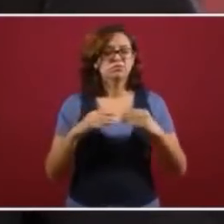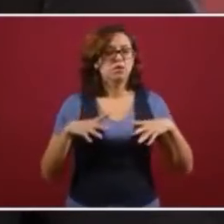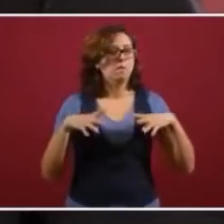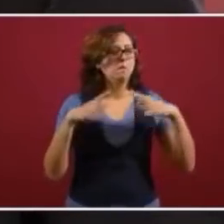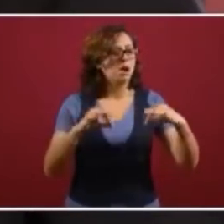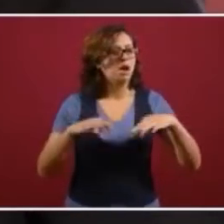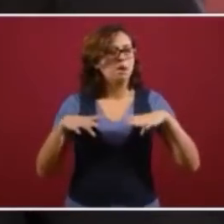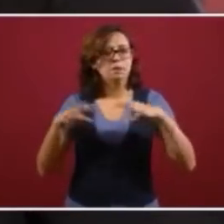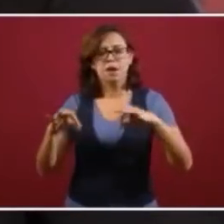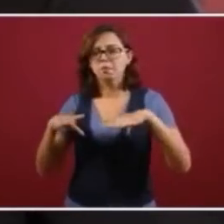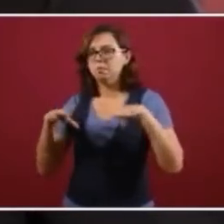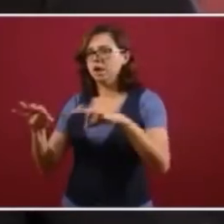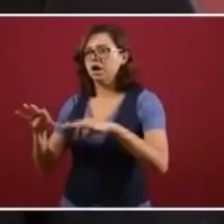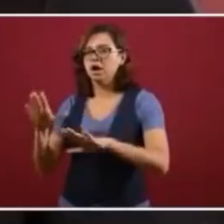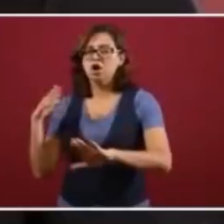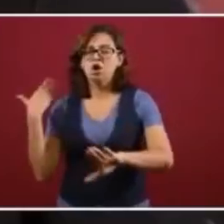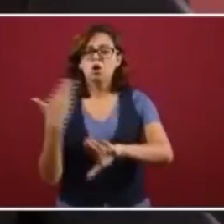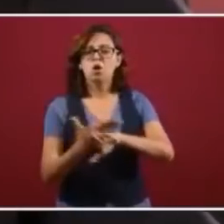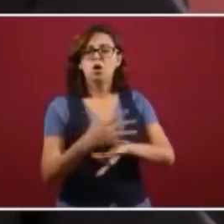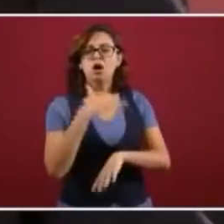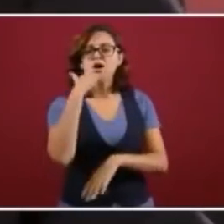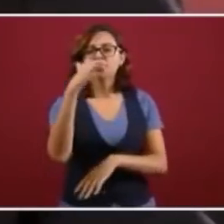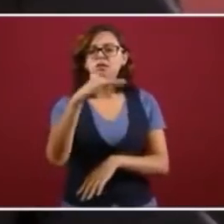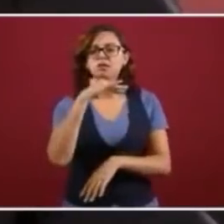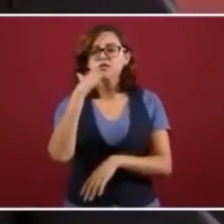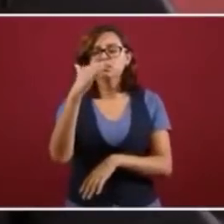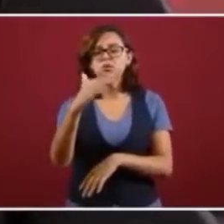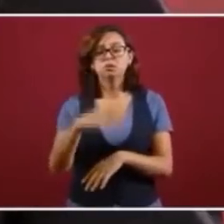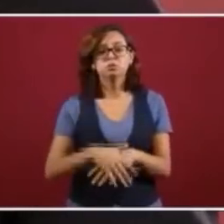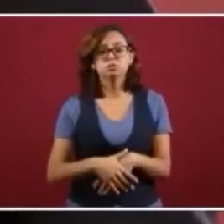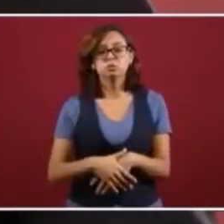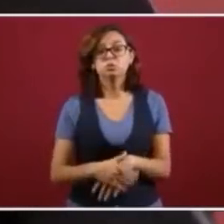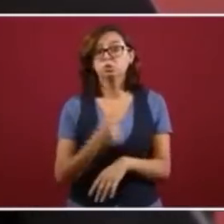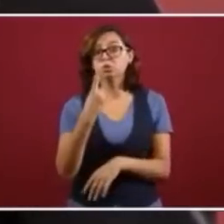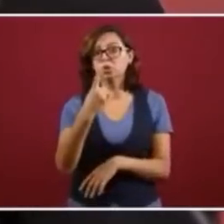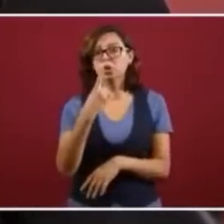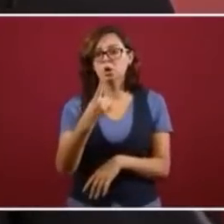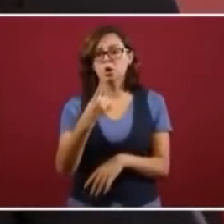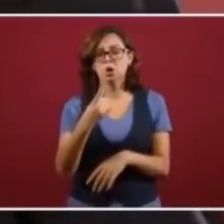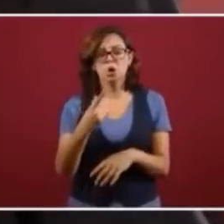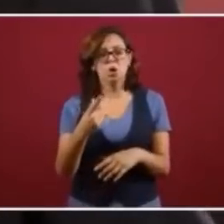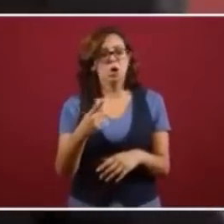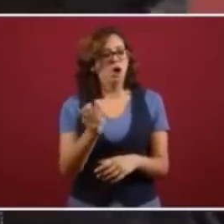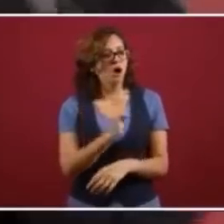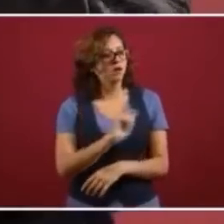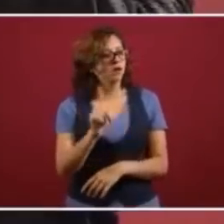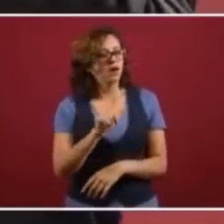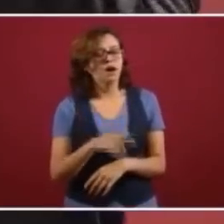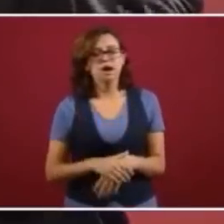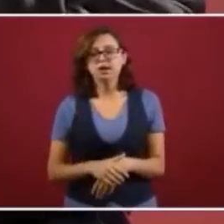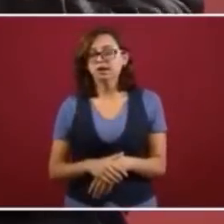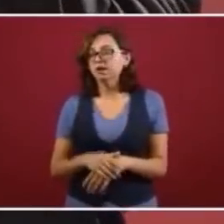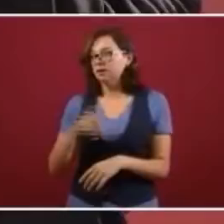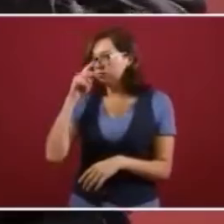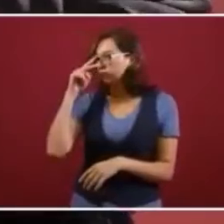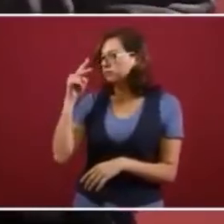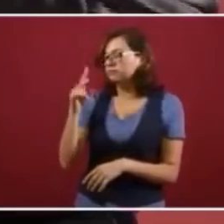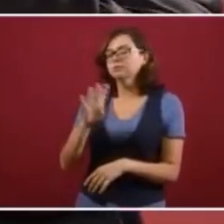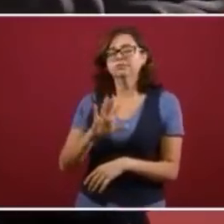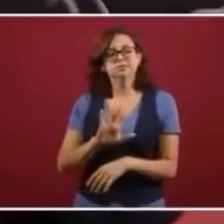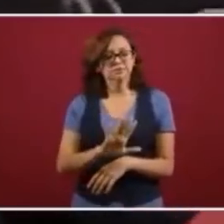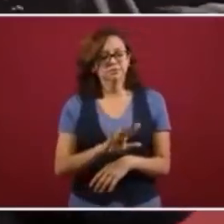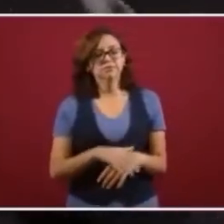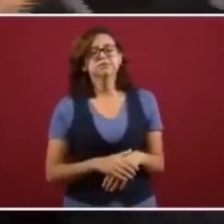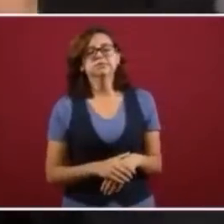en contra de la corrupción. Hay una ahí muy famosa, ¿no? Yo hasta les digo que